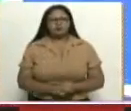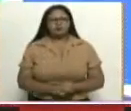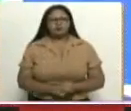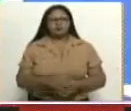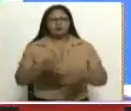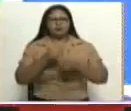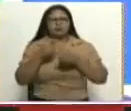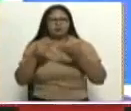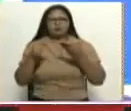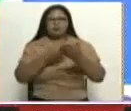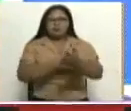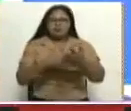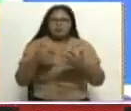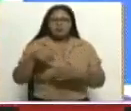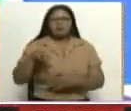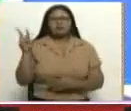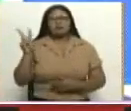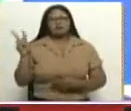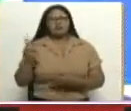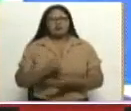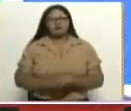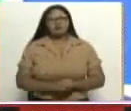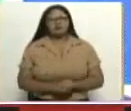de las riquezas de Venezuela.